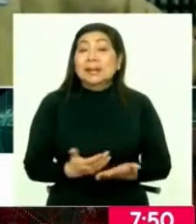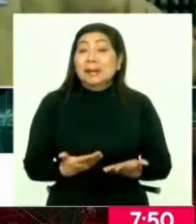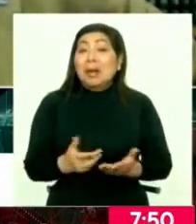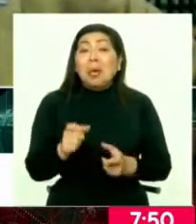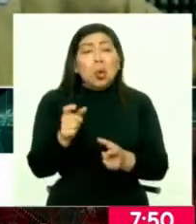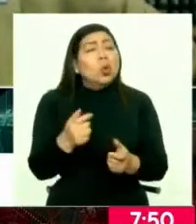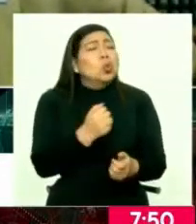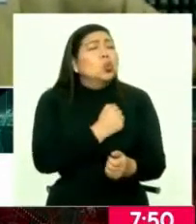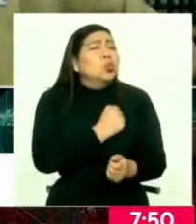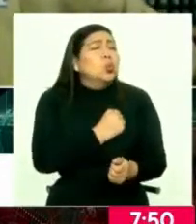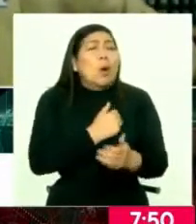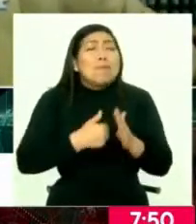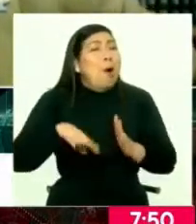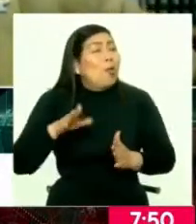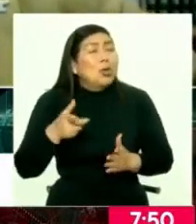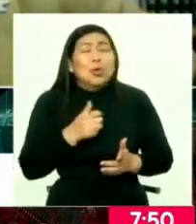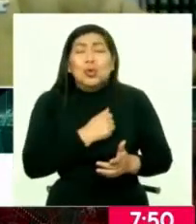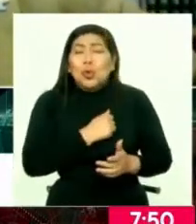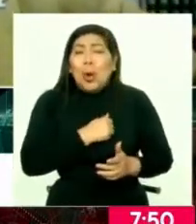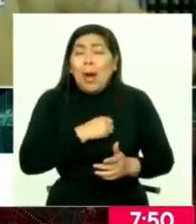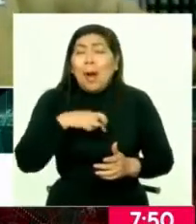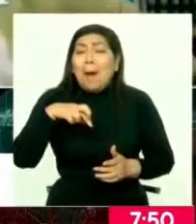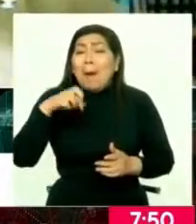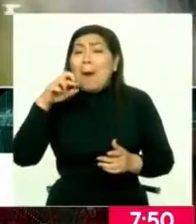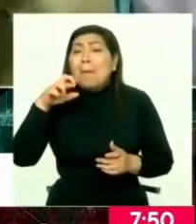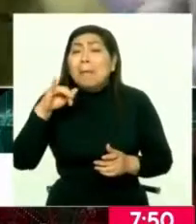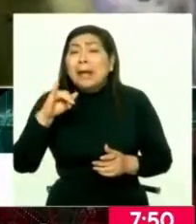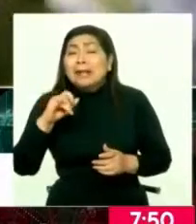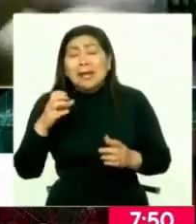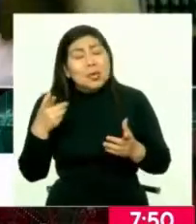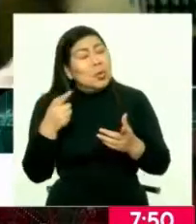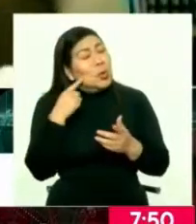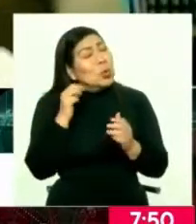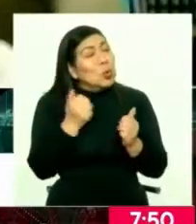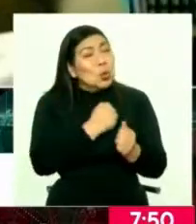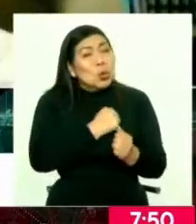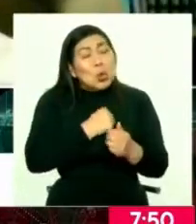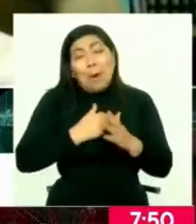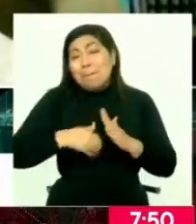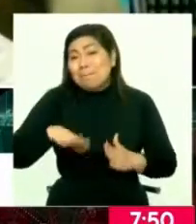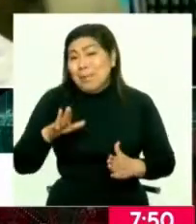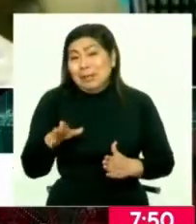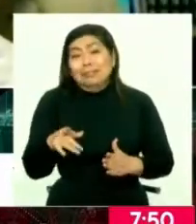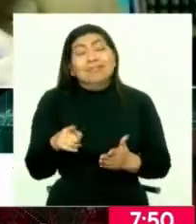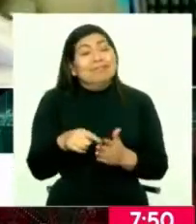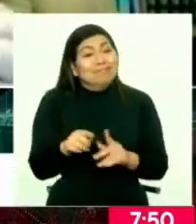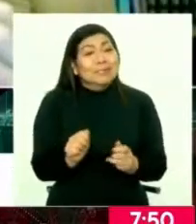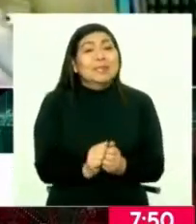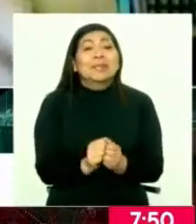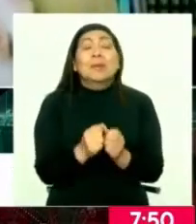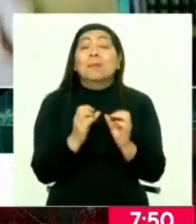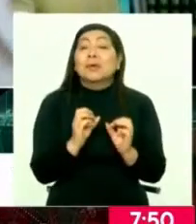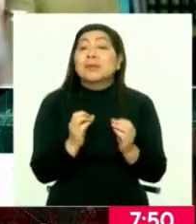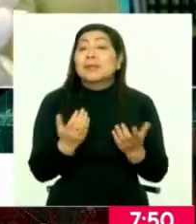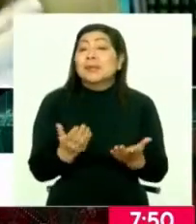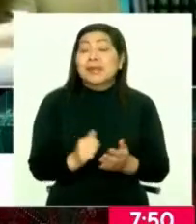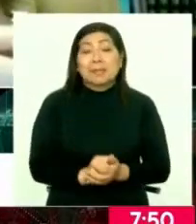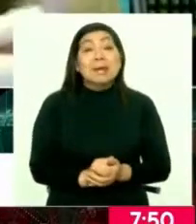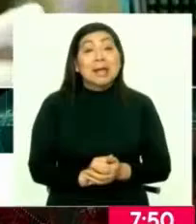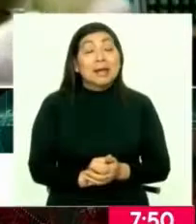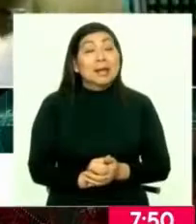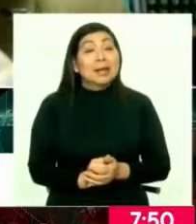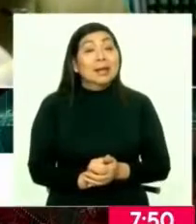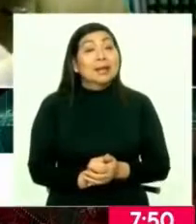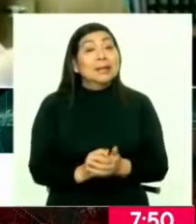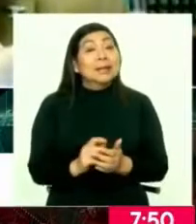la gente la sigue considerando la princesa, ¿no? Entonces, esa imagen sigue siendo muy fuerte y, por supuesto,